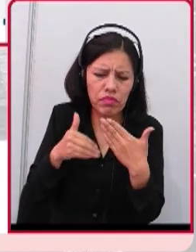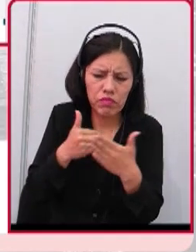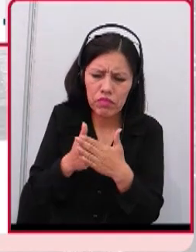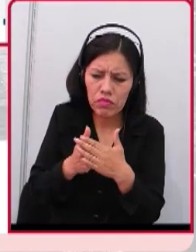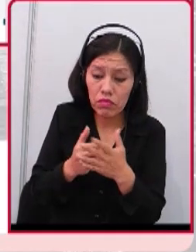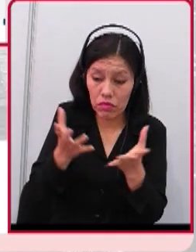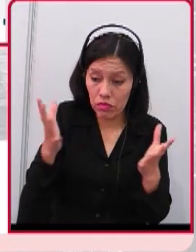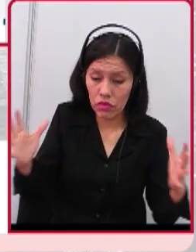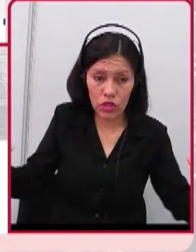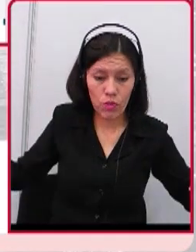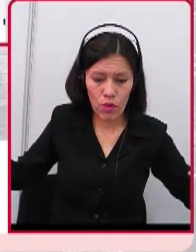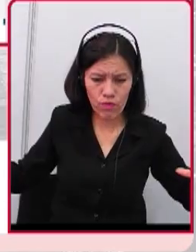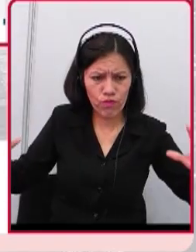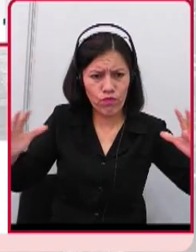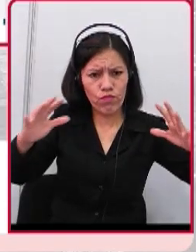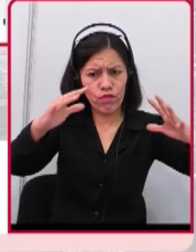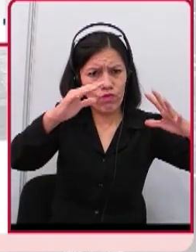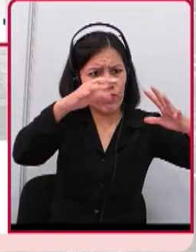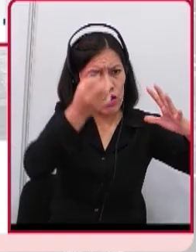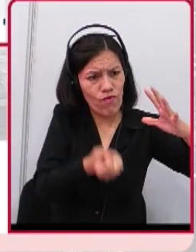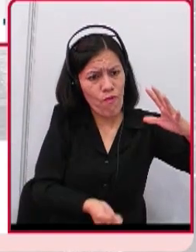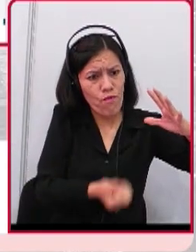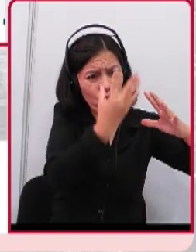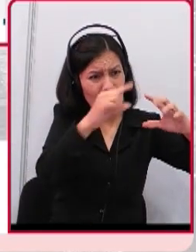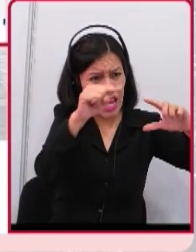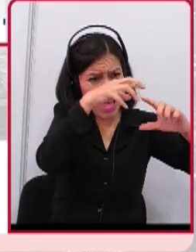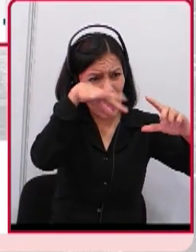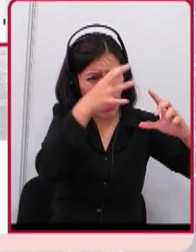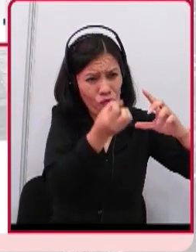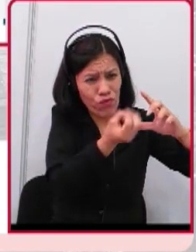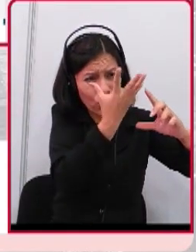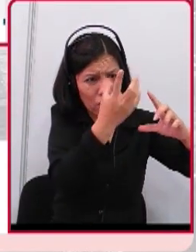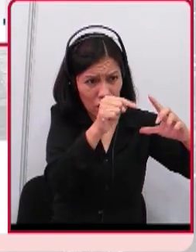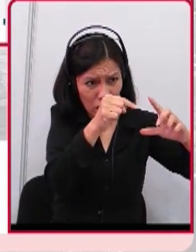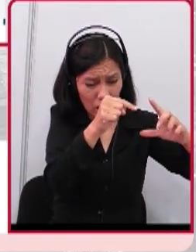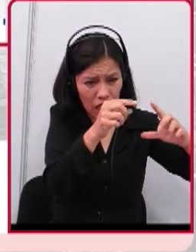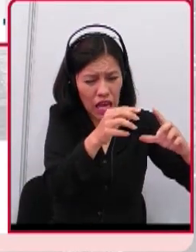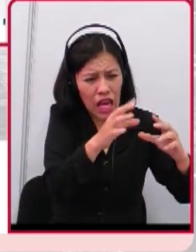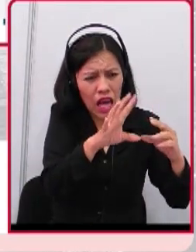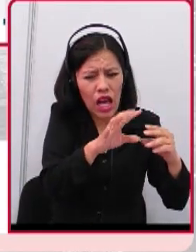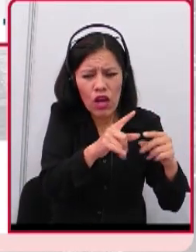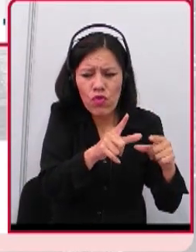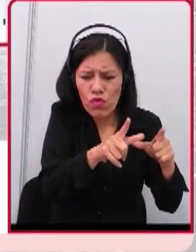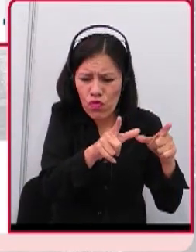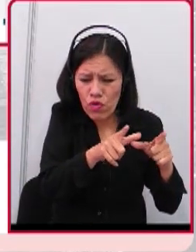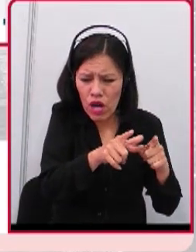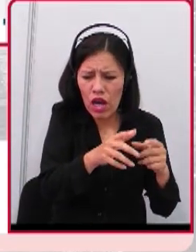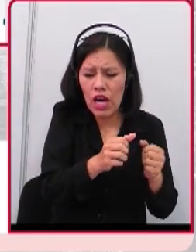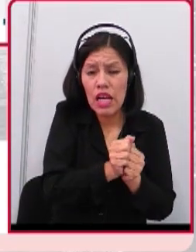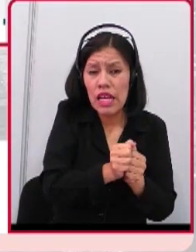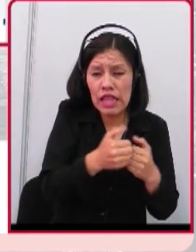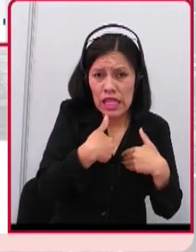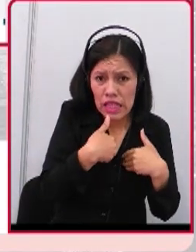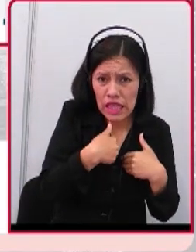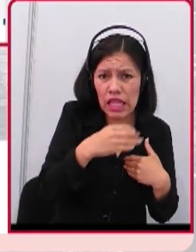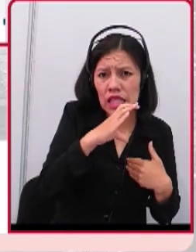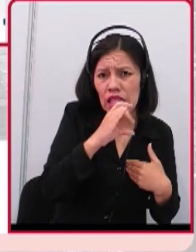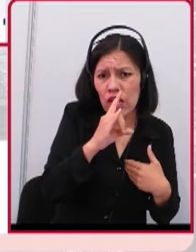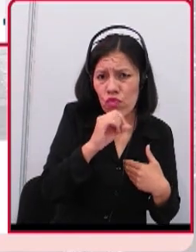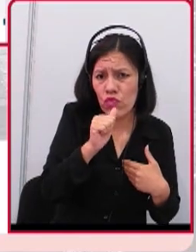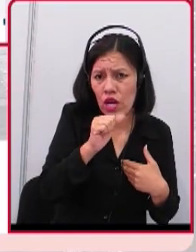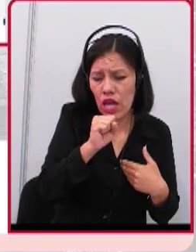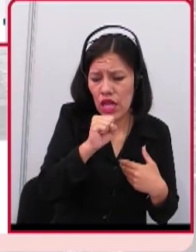volcánico de Marcapunta una gradación metálica, ¿no?, empezando por enargita pirita, gradando a calcosita cobelita y